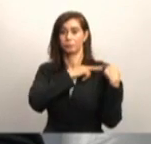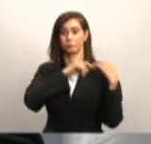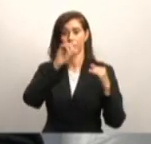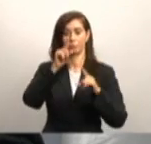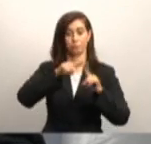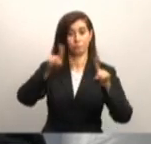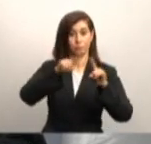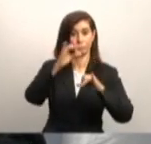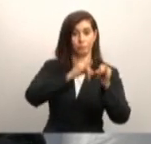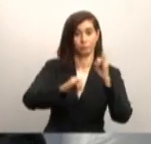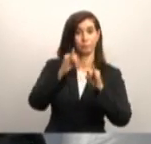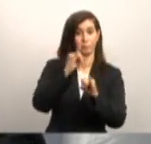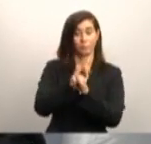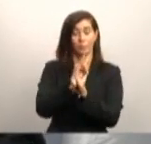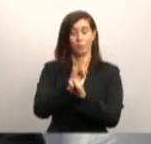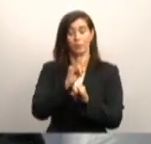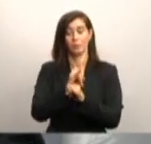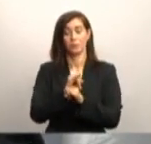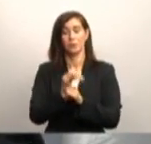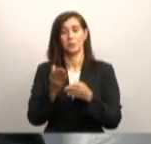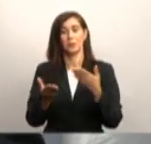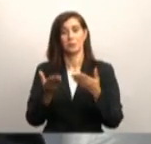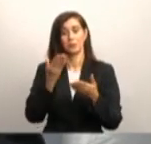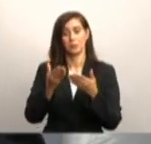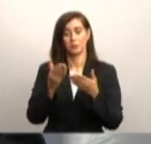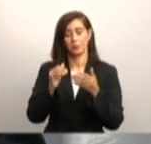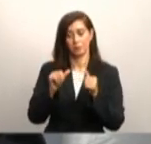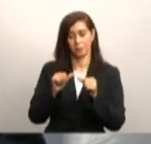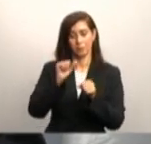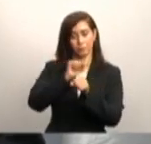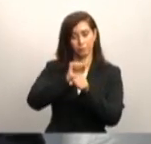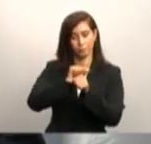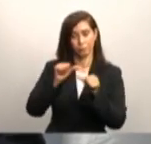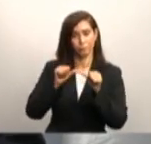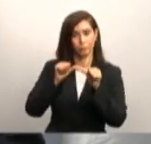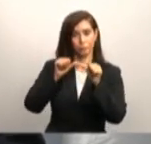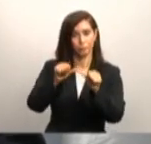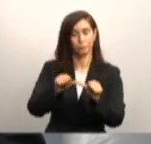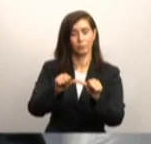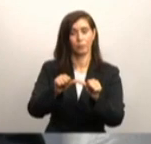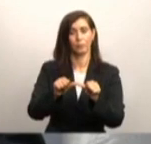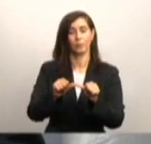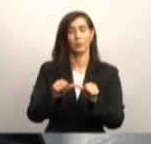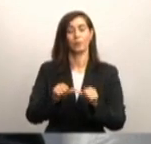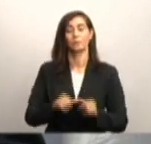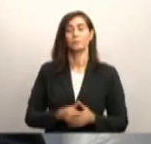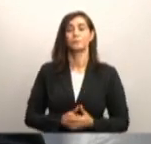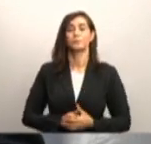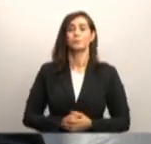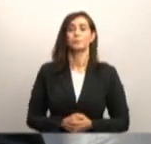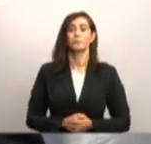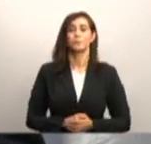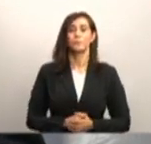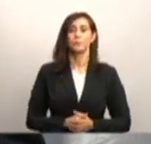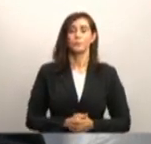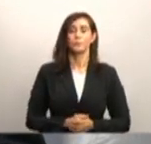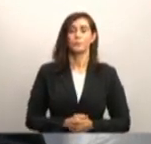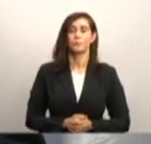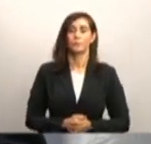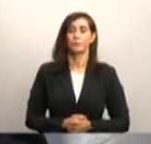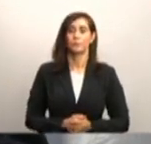que ya creo que van casi todas avanzando en esa dirección. Nosotros incluso hemos